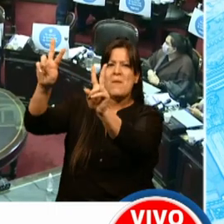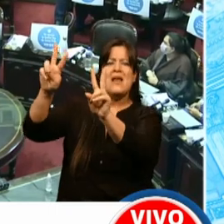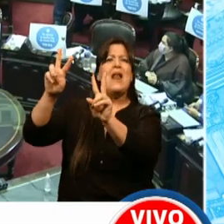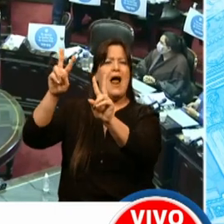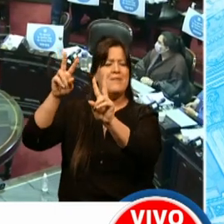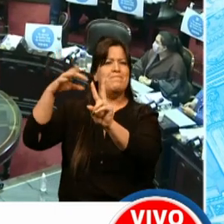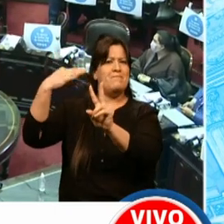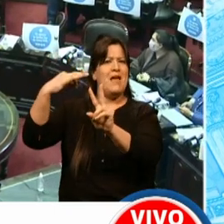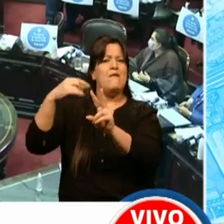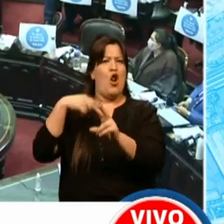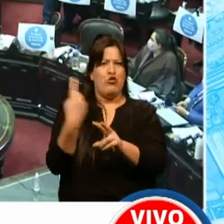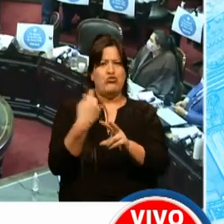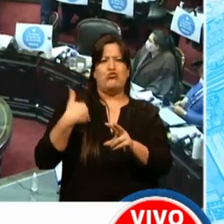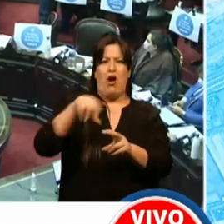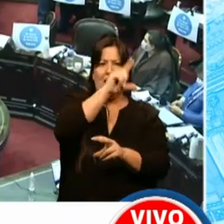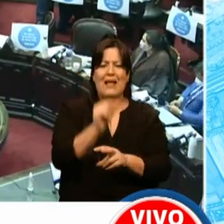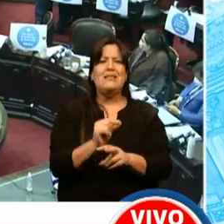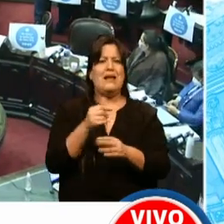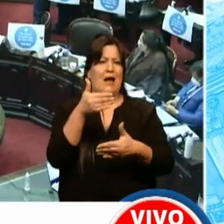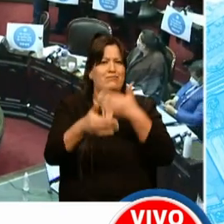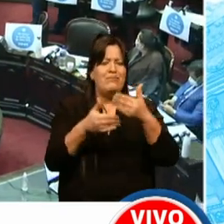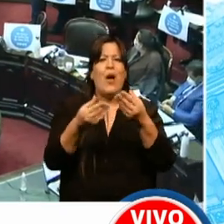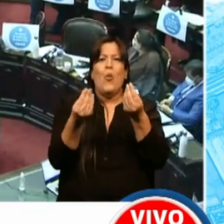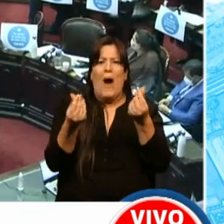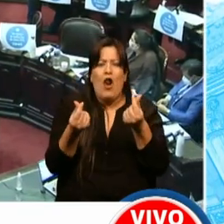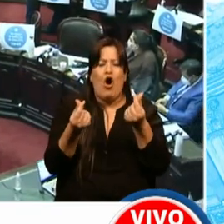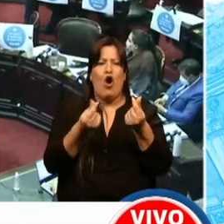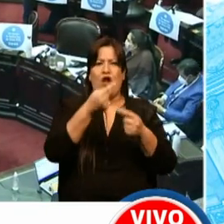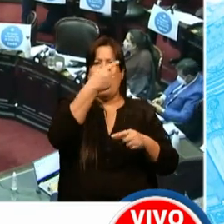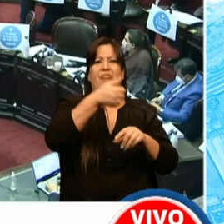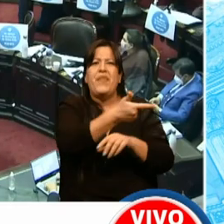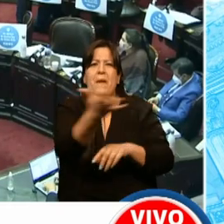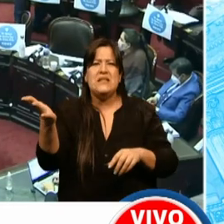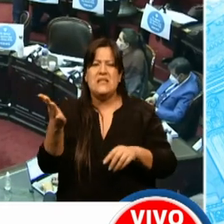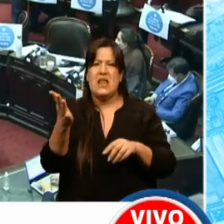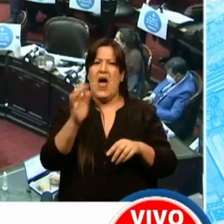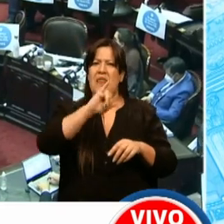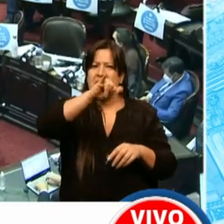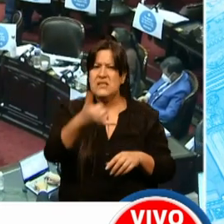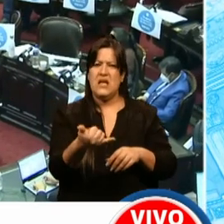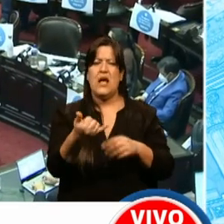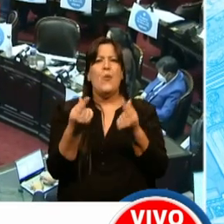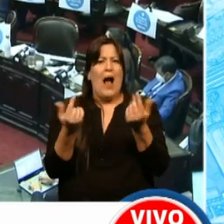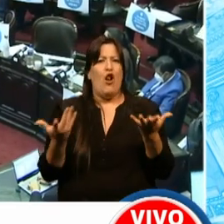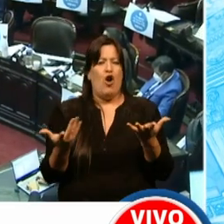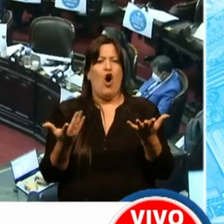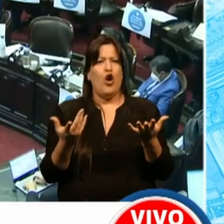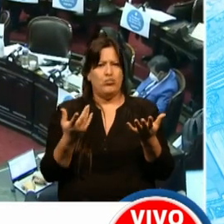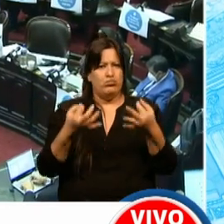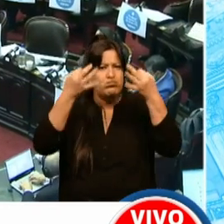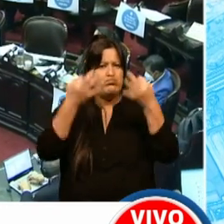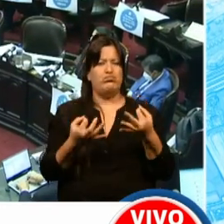en pos de ser un país que valora la diversidad valora la diversidad como cualidad